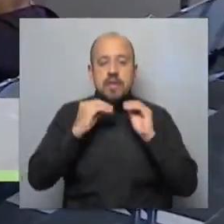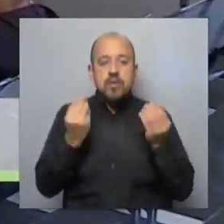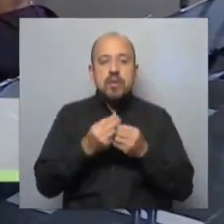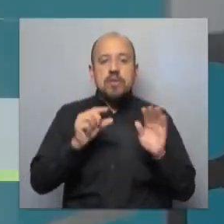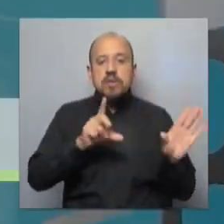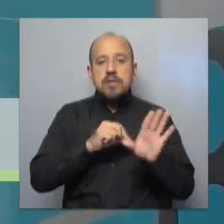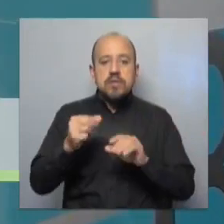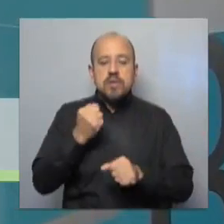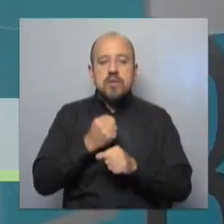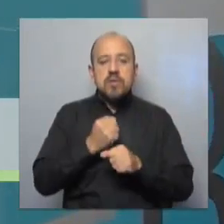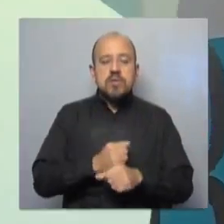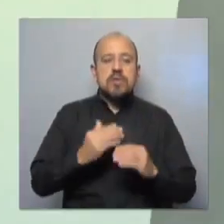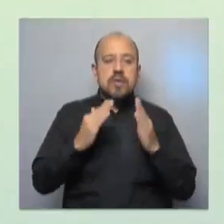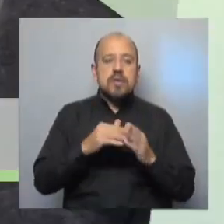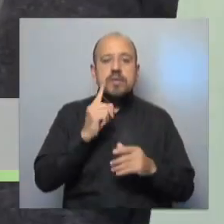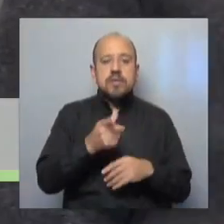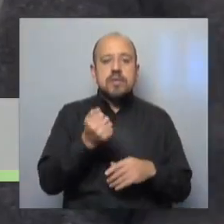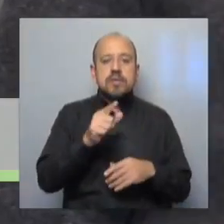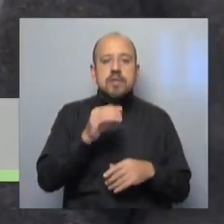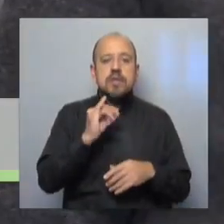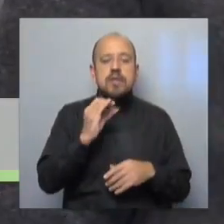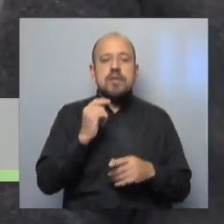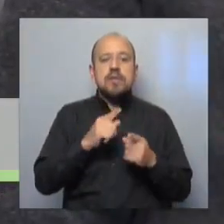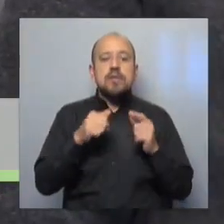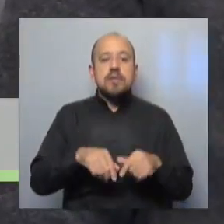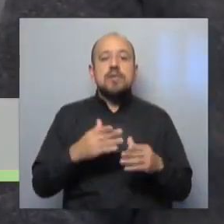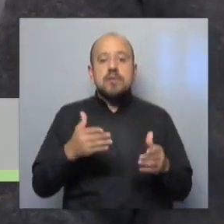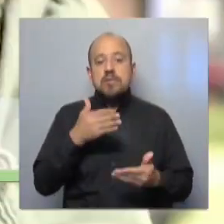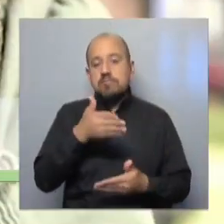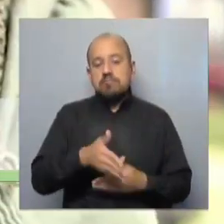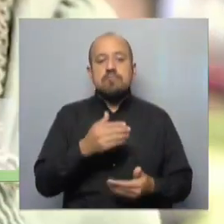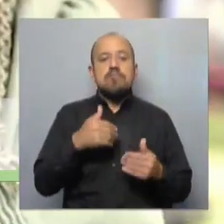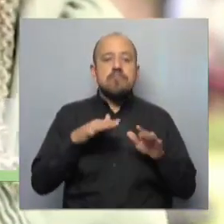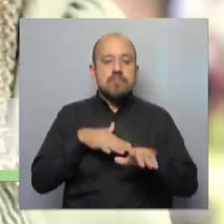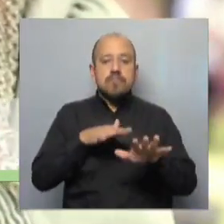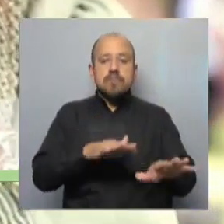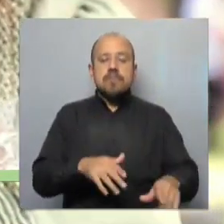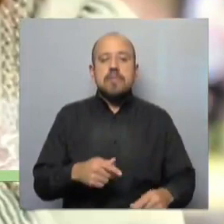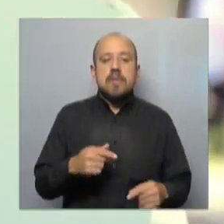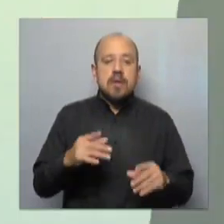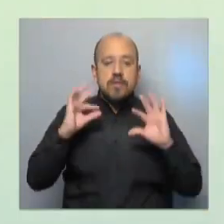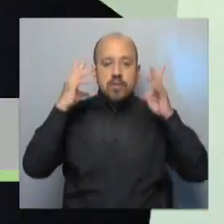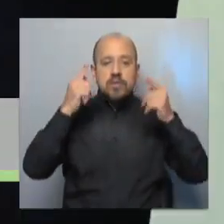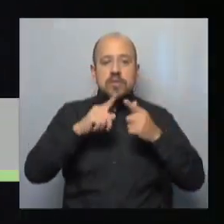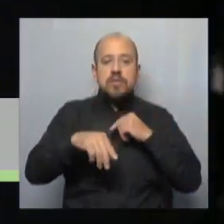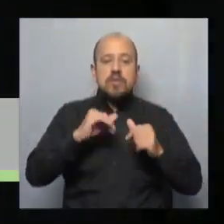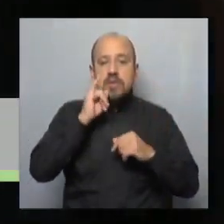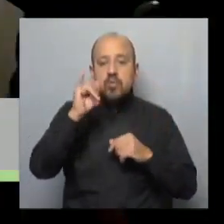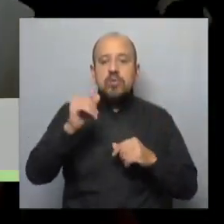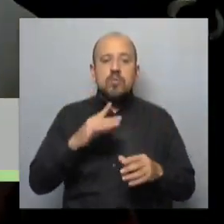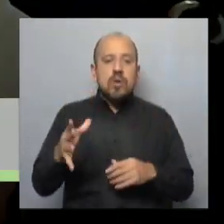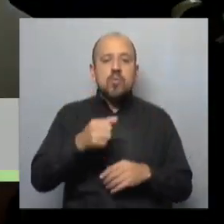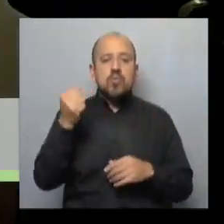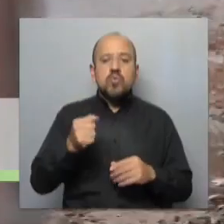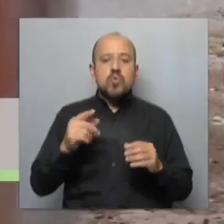trabajadores médicos de casa de galicia madre de lola chomnales participa de marcha contra la violencia machista denuncia por delito de